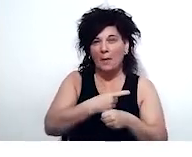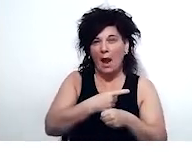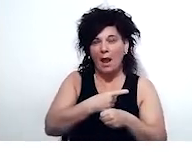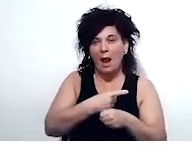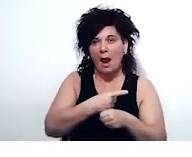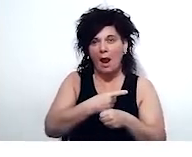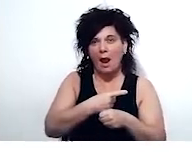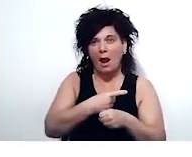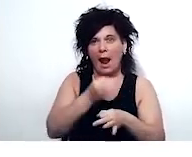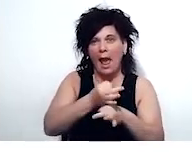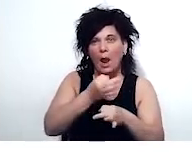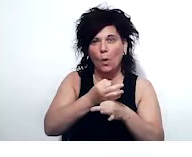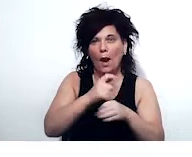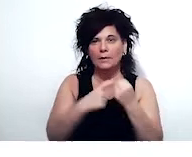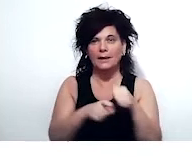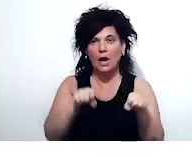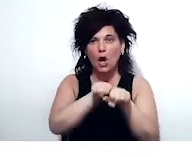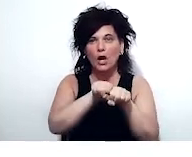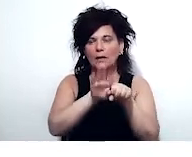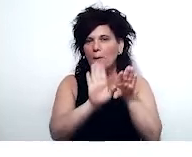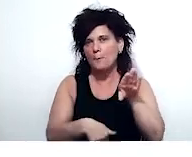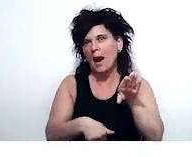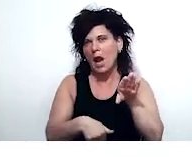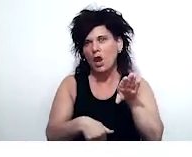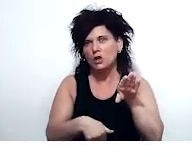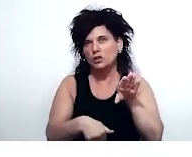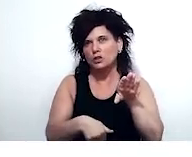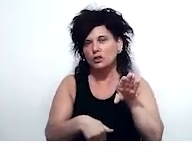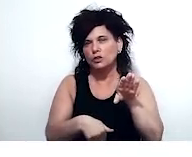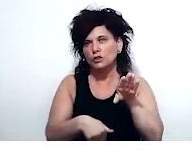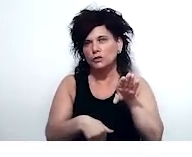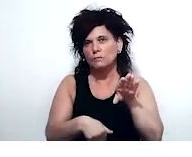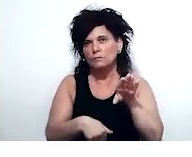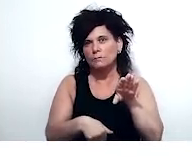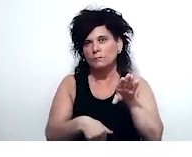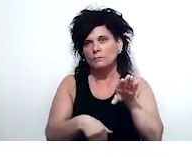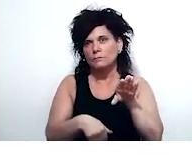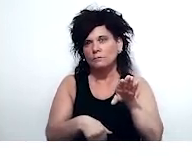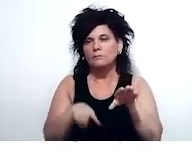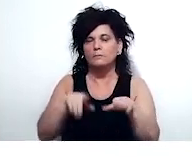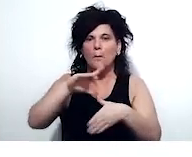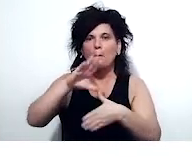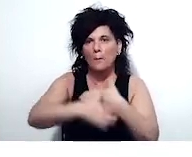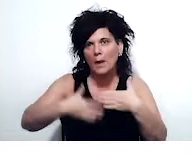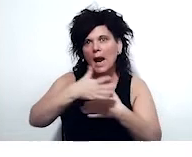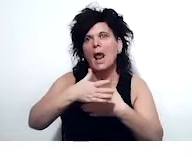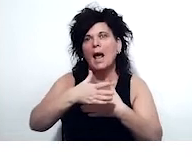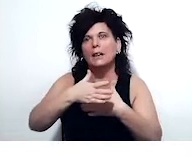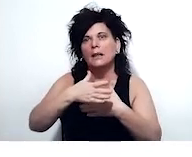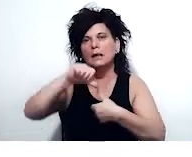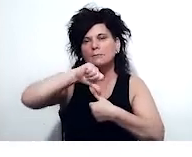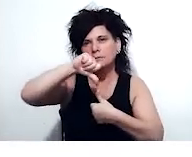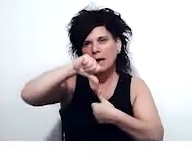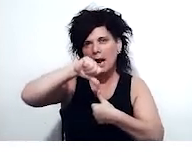menos escuelas conectadas a Internet en promedio en todo el país, en promedio de América Latina y Caribe, por supuesto.